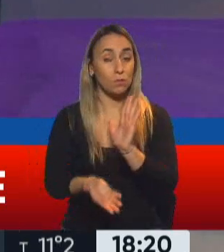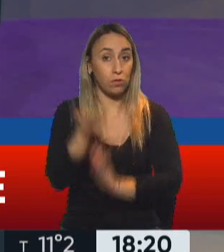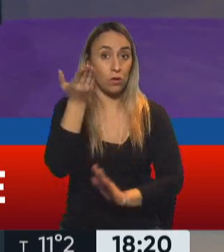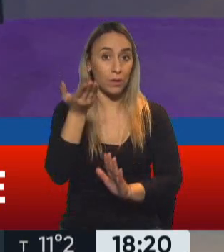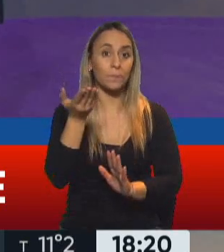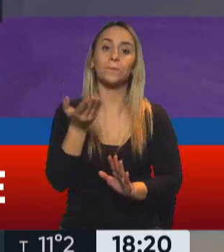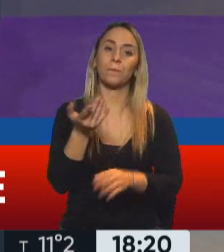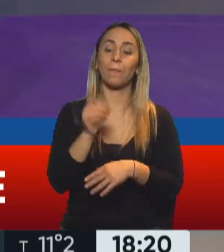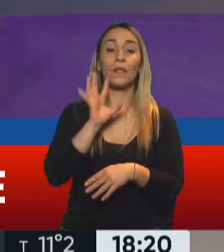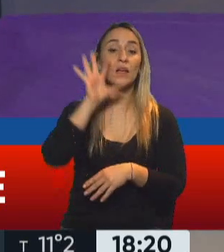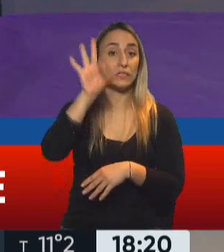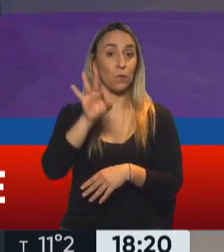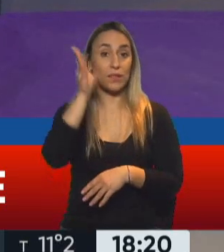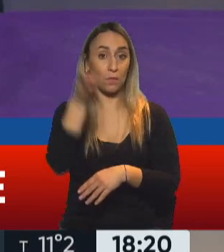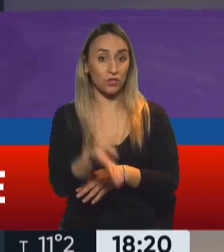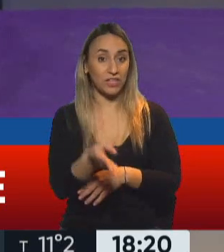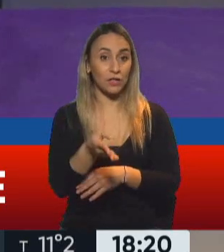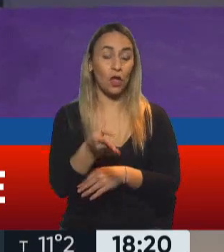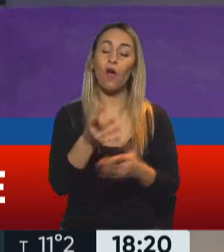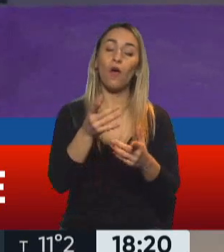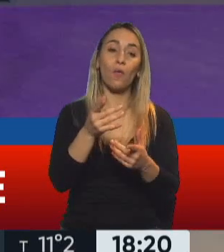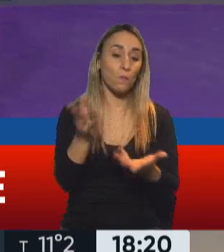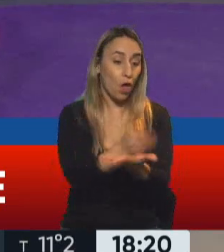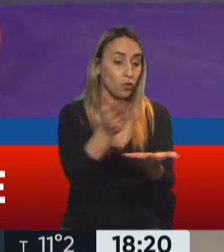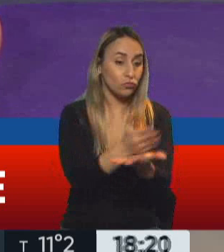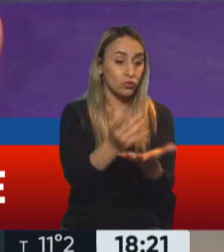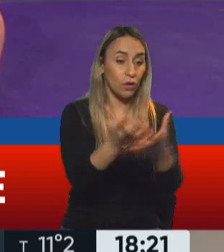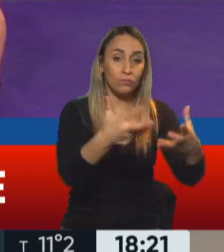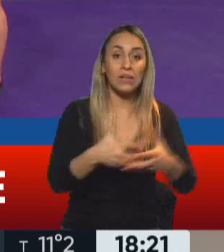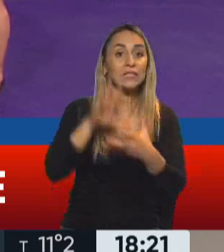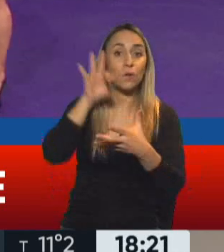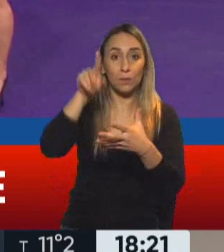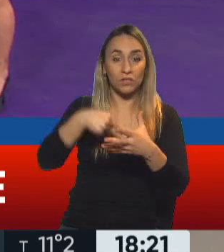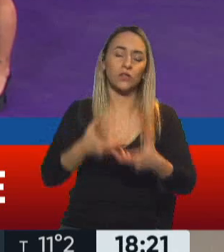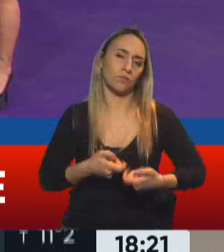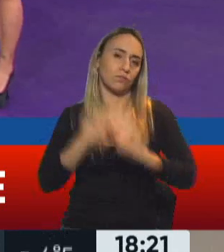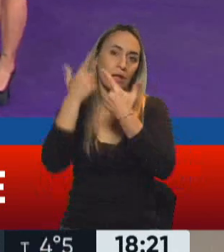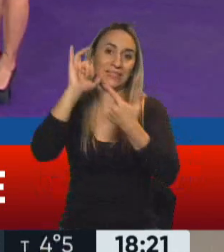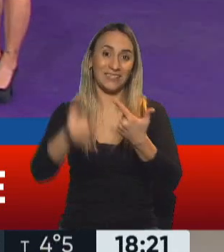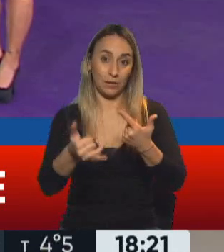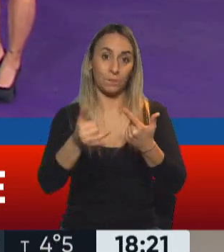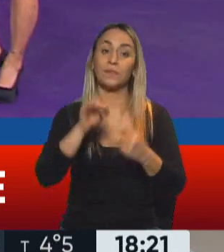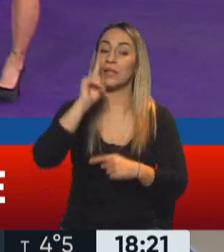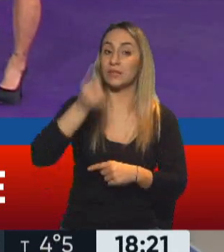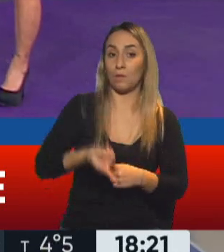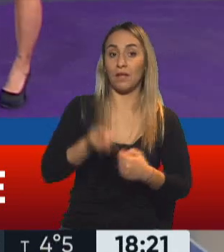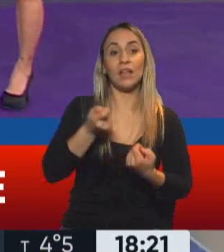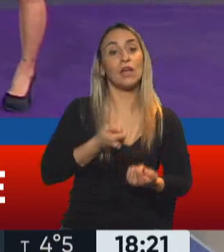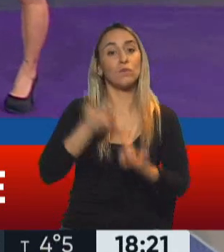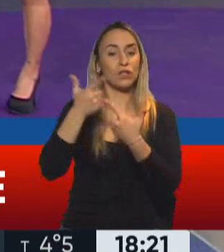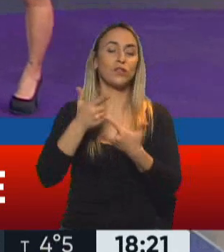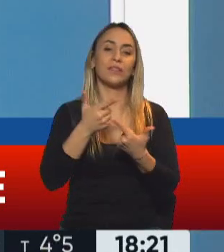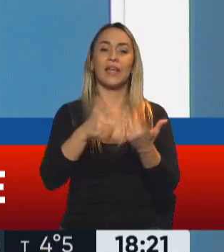¿no? 50% de exportaciones es lo que se puede, bueno, reabrir a partir de ahora y además se restringe las exportaciones de los cortes